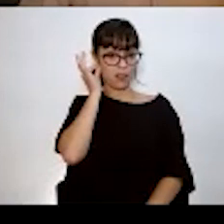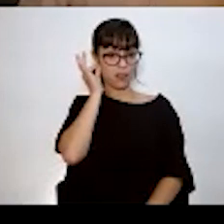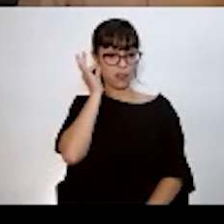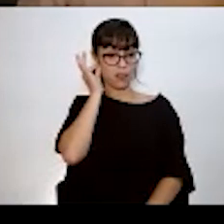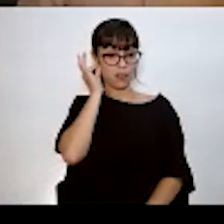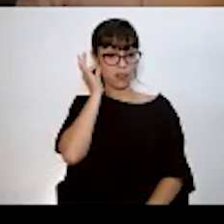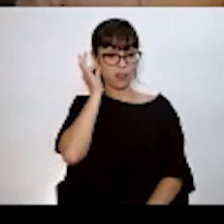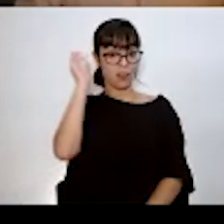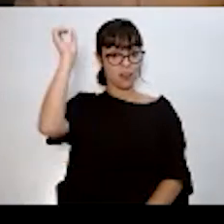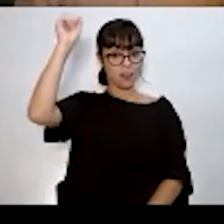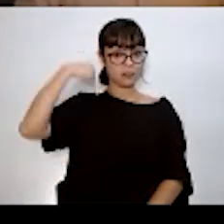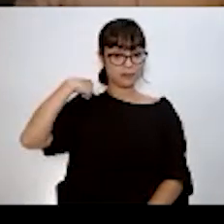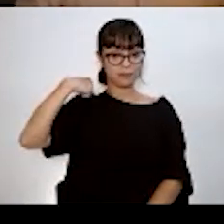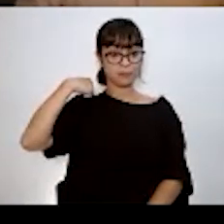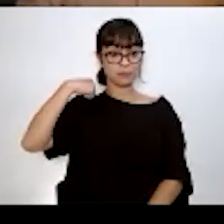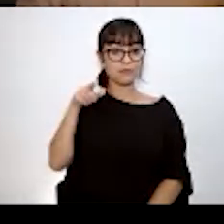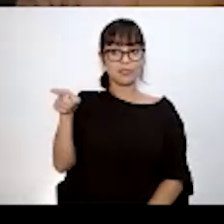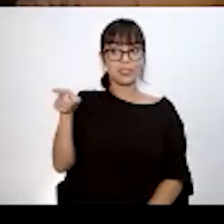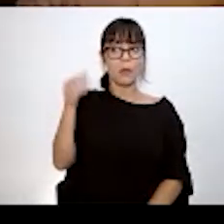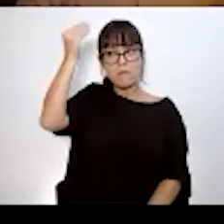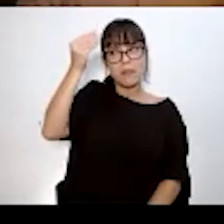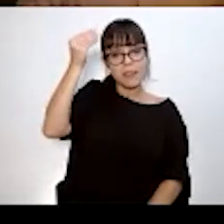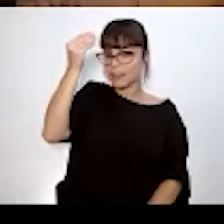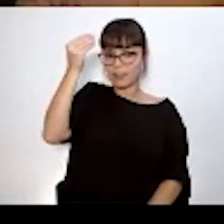por la antigua Canaria que nos ilustra Torriani.